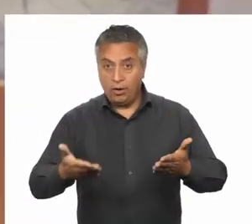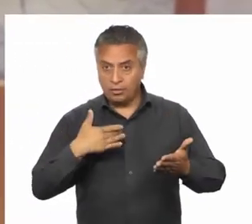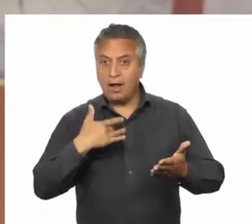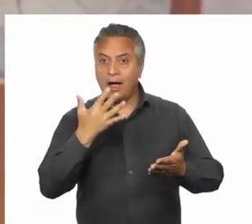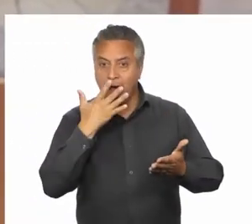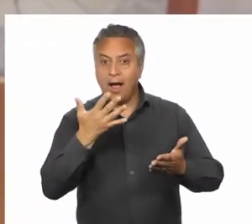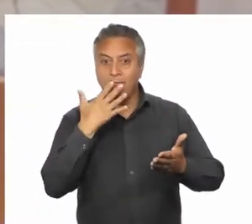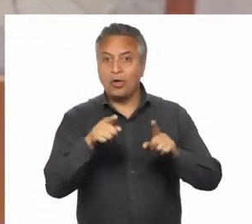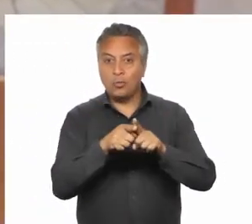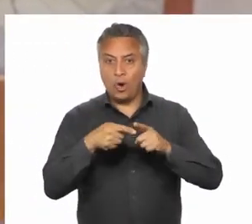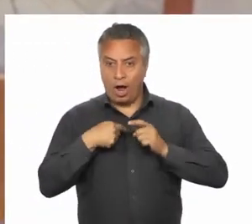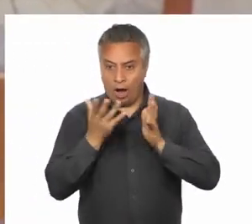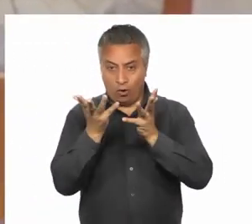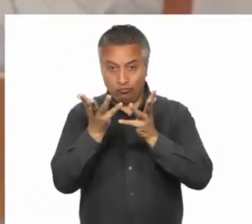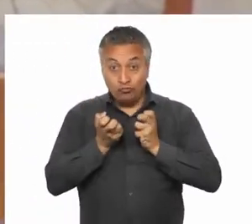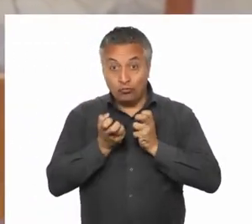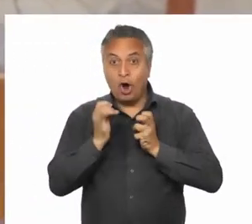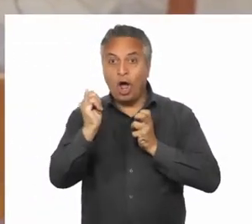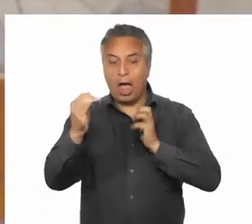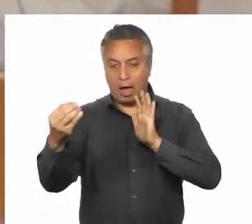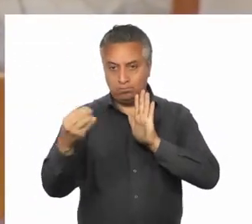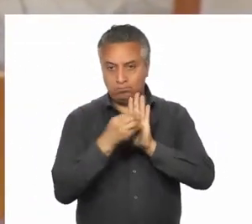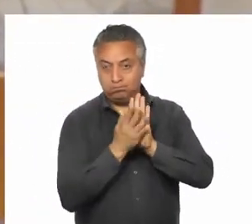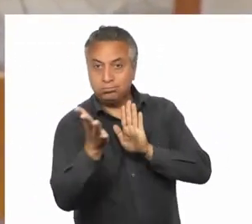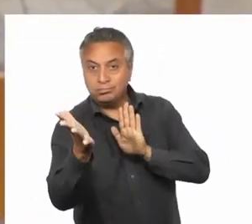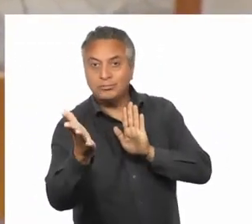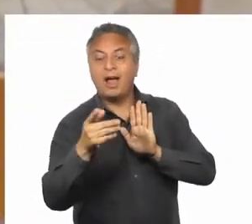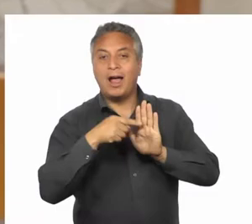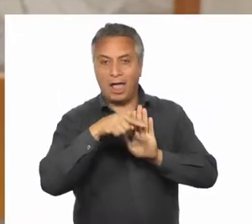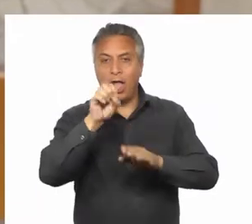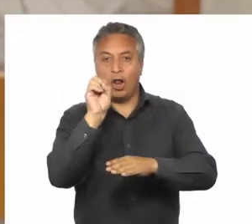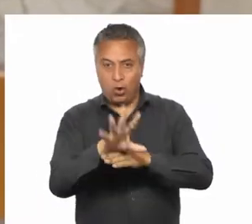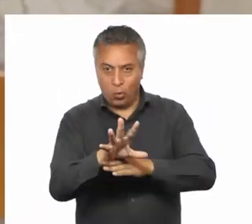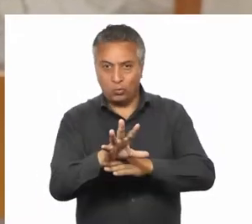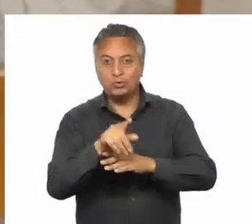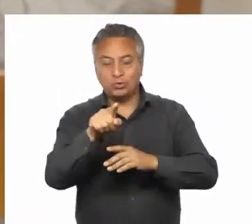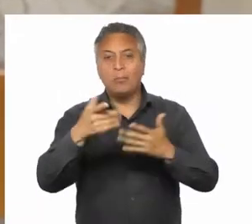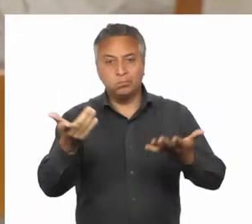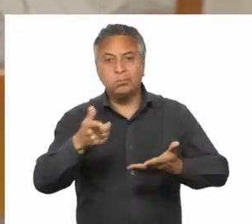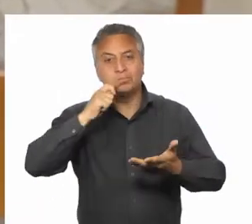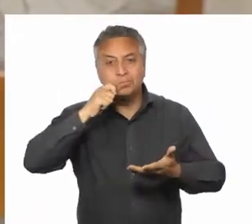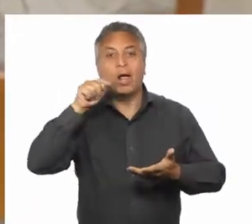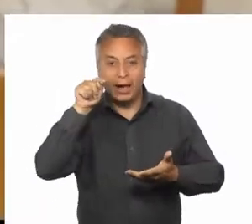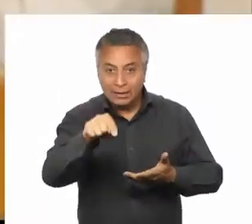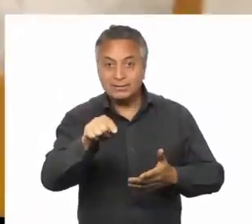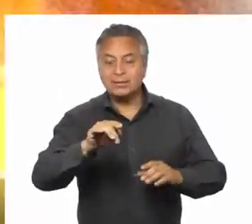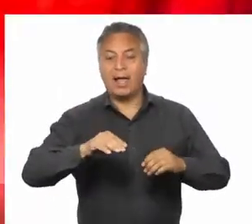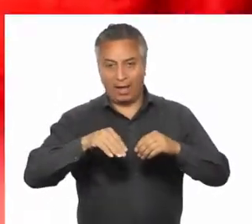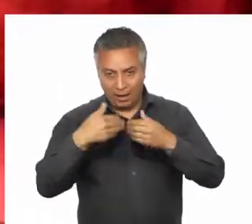Hablaremos de la absorción y la reflexión de la luz, fenómenos que dan origen a los colores.